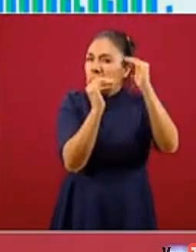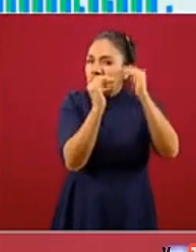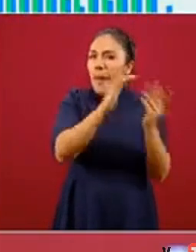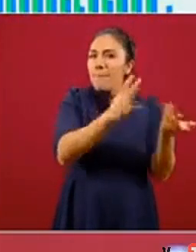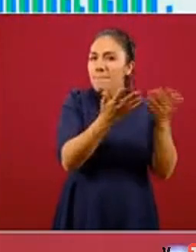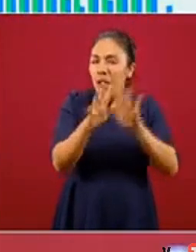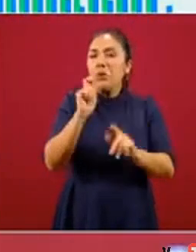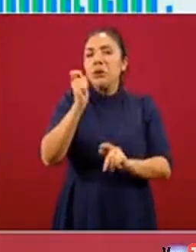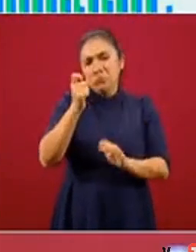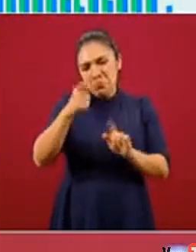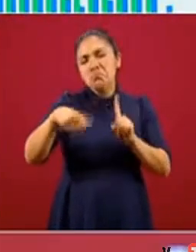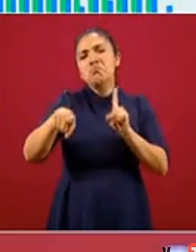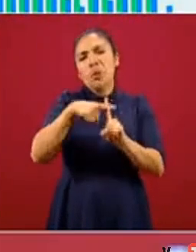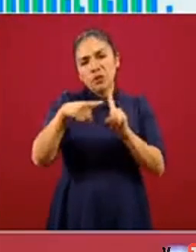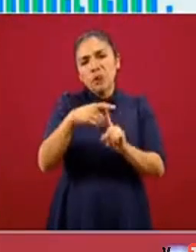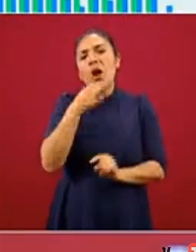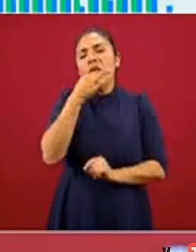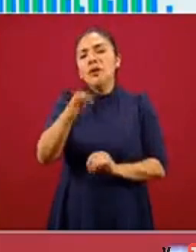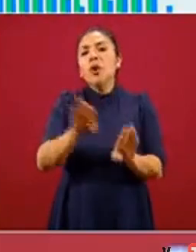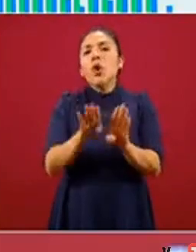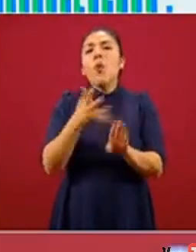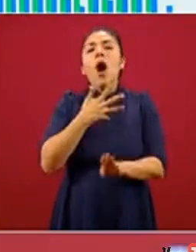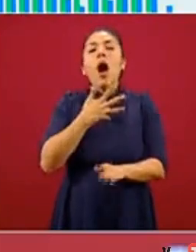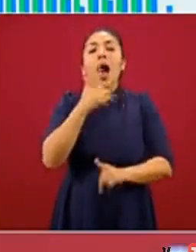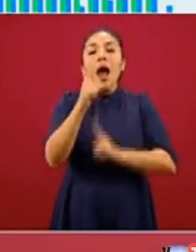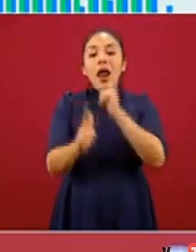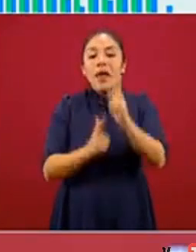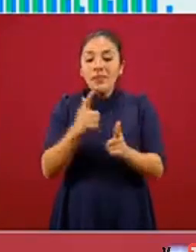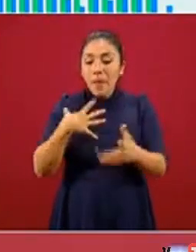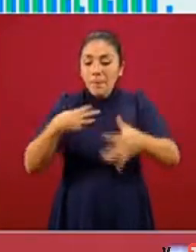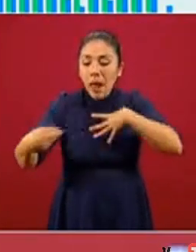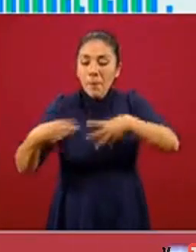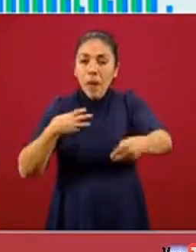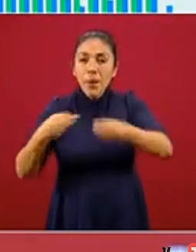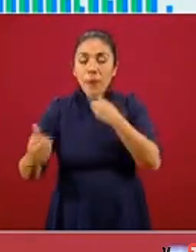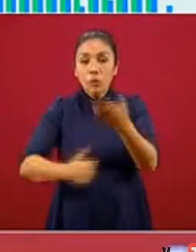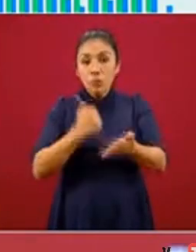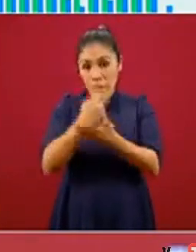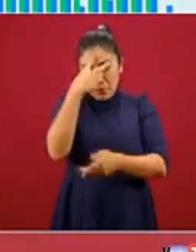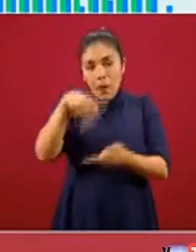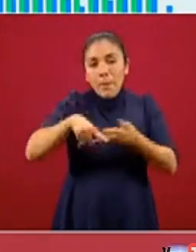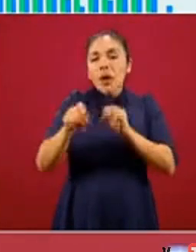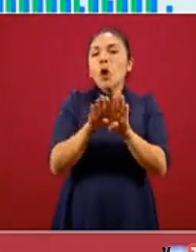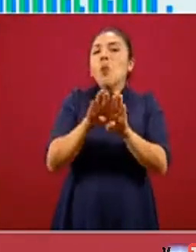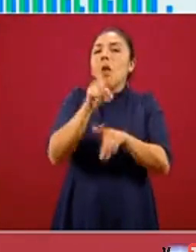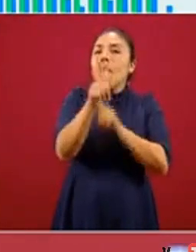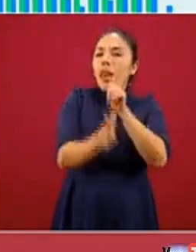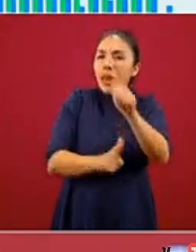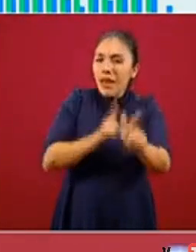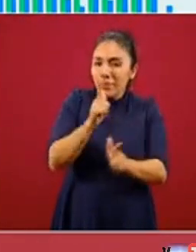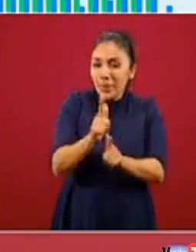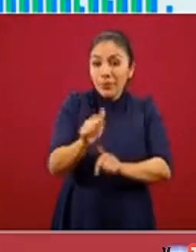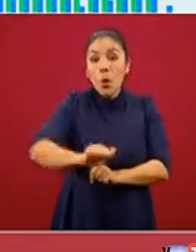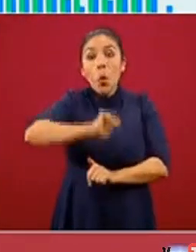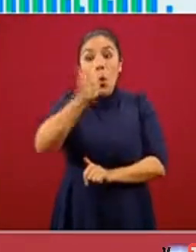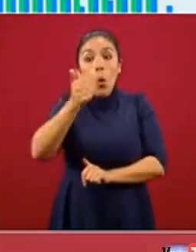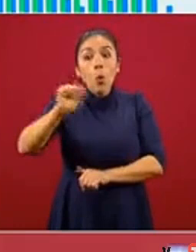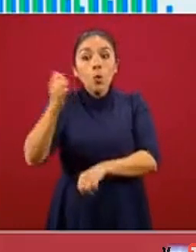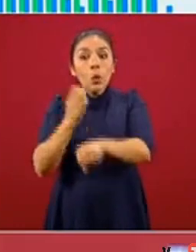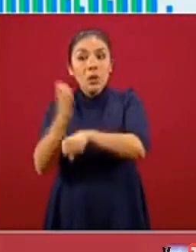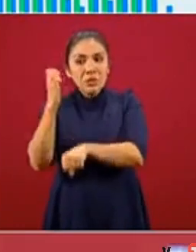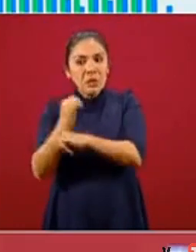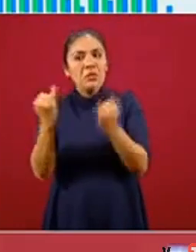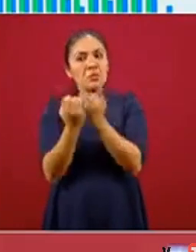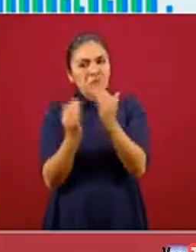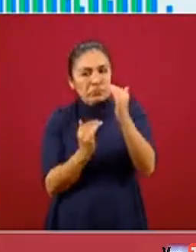signo positivo de que se está haciendo más lenta la epidemia en la Ciudad de México. En otros estados se ha cerrado un poco, pero